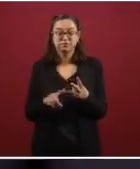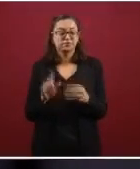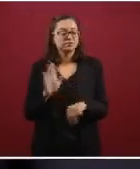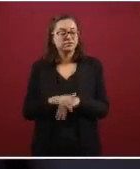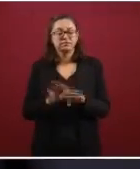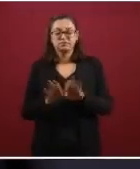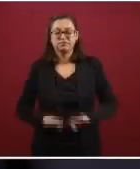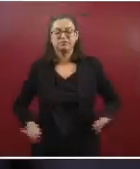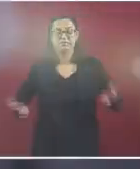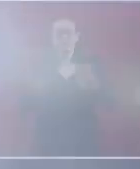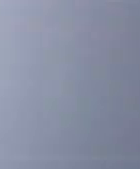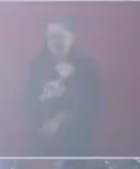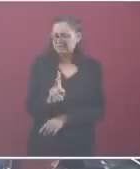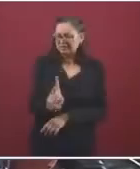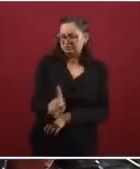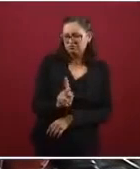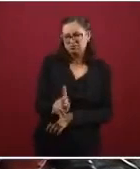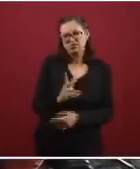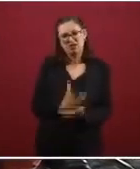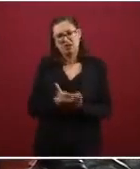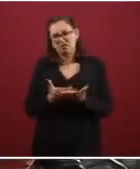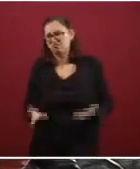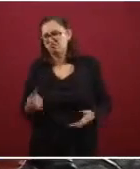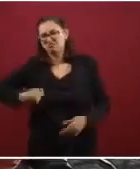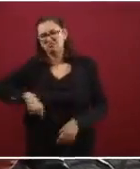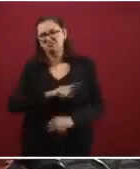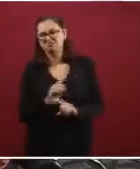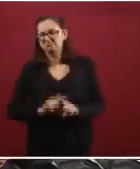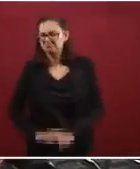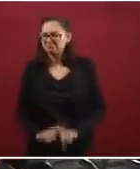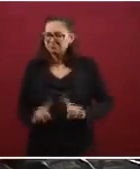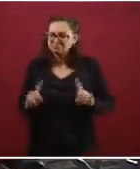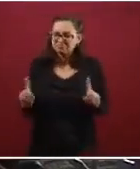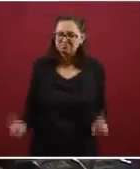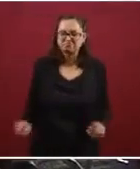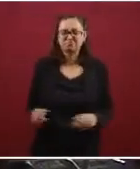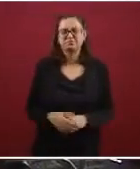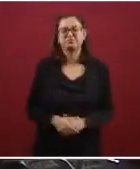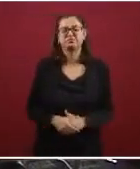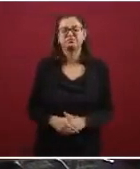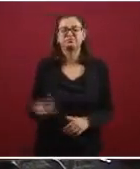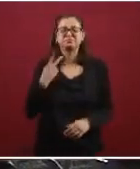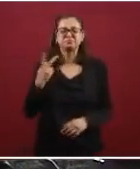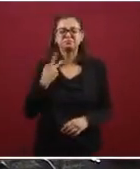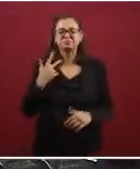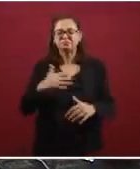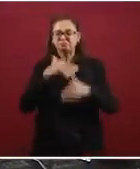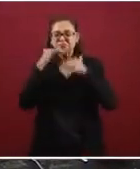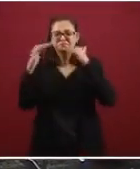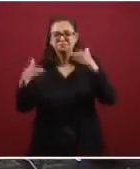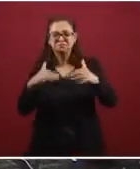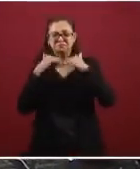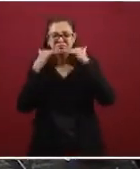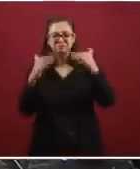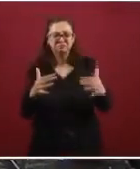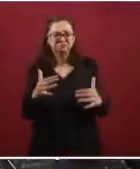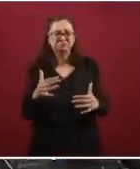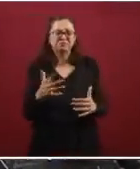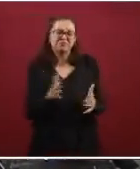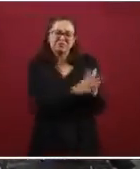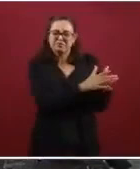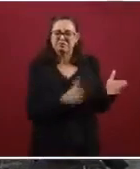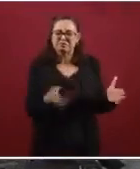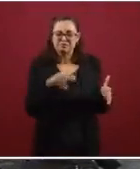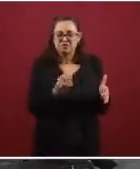muy importante, no somos iguales a los políticos corruptos del